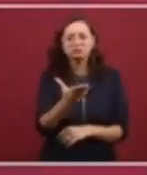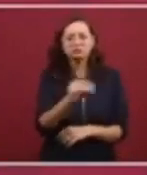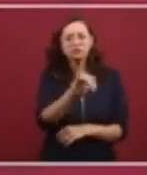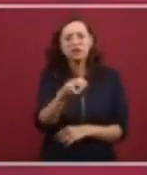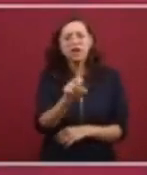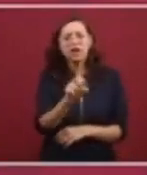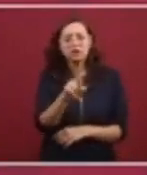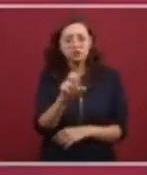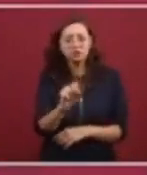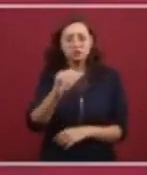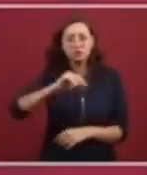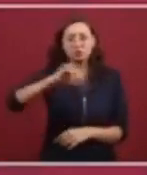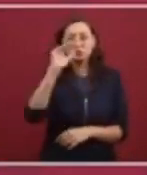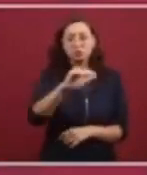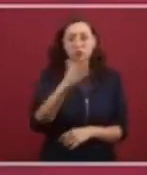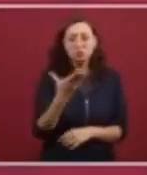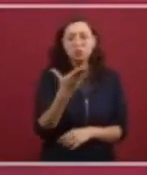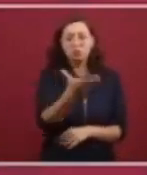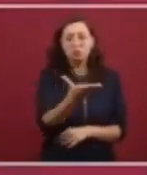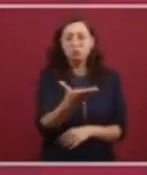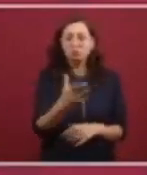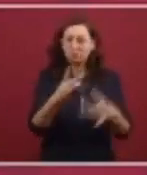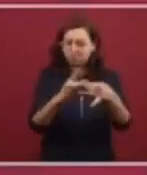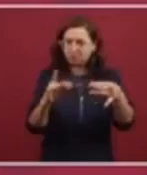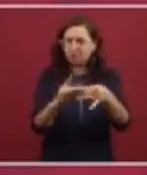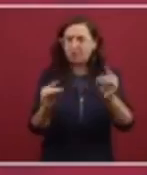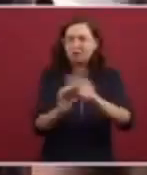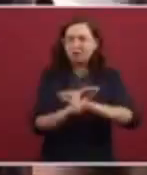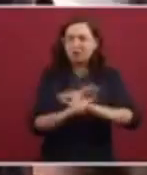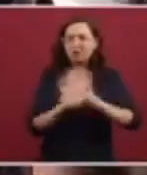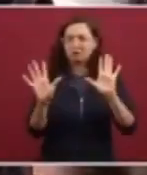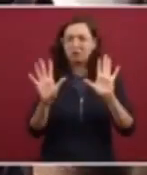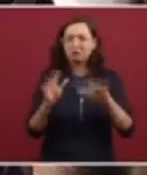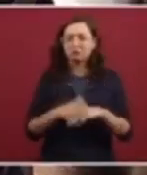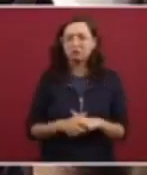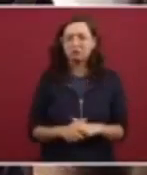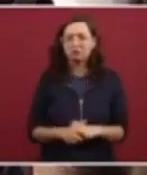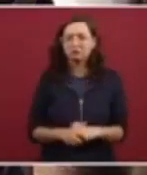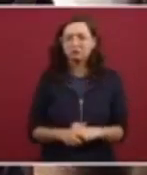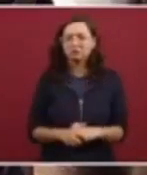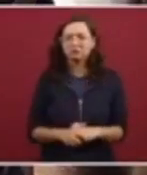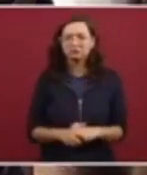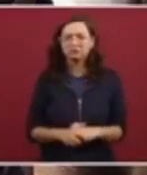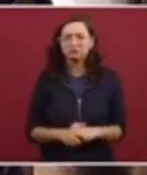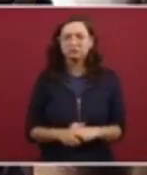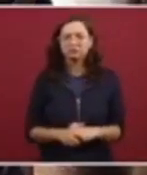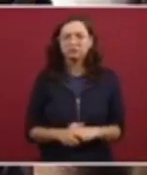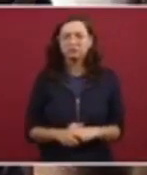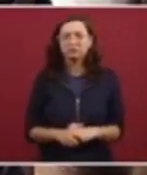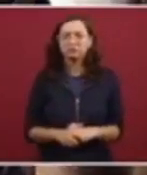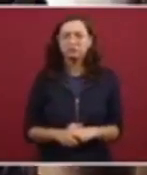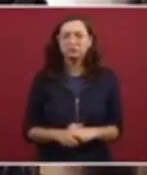que en este caso ah claro si no no